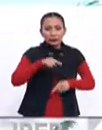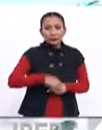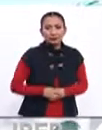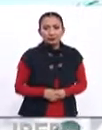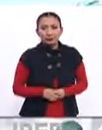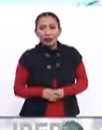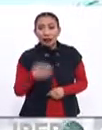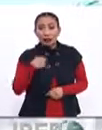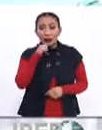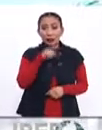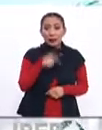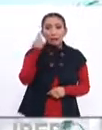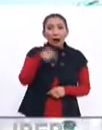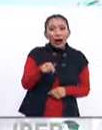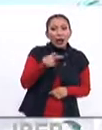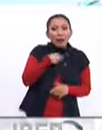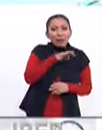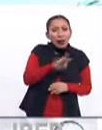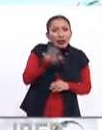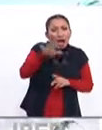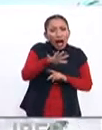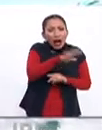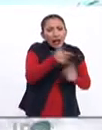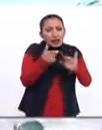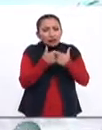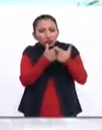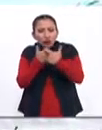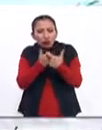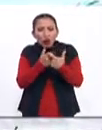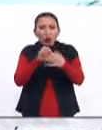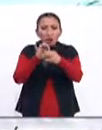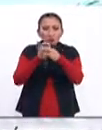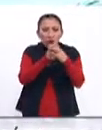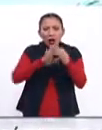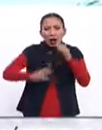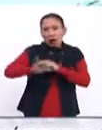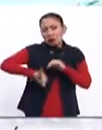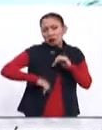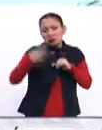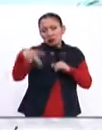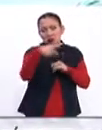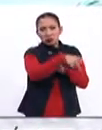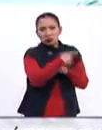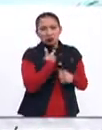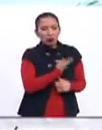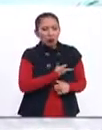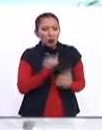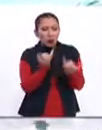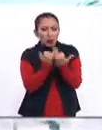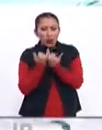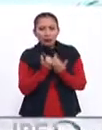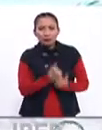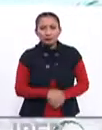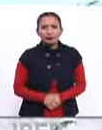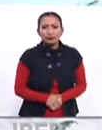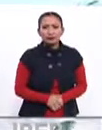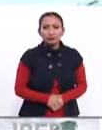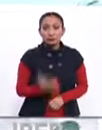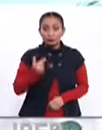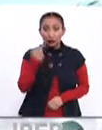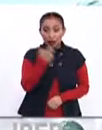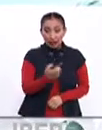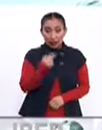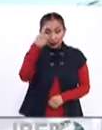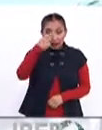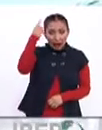position, but also by putting forward possible areas of cooperation in the field of common interest, like